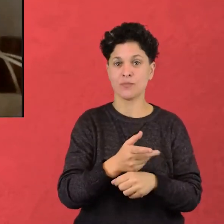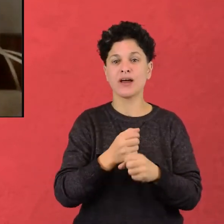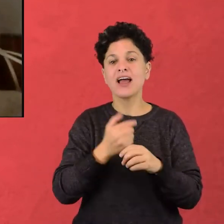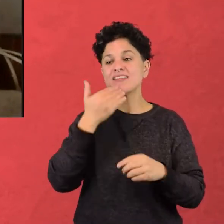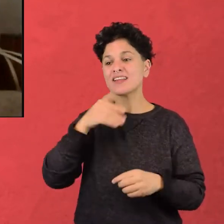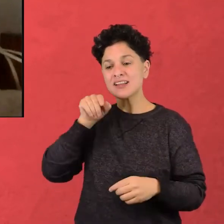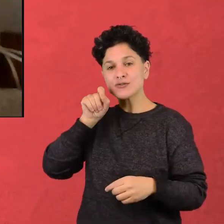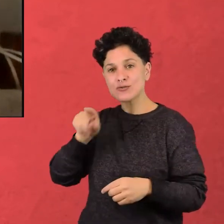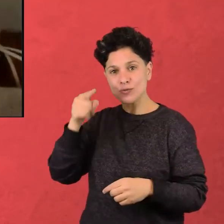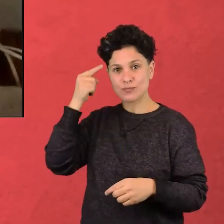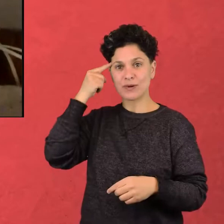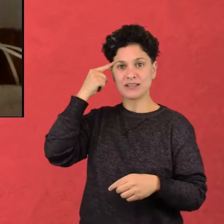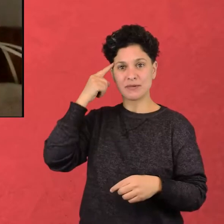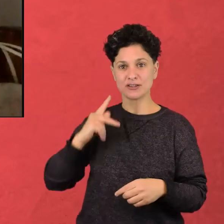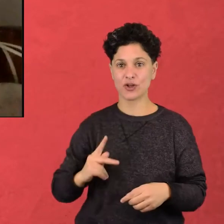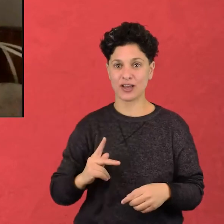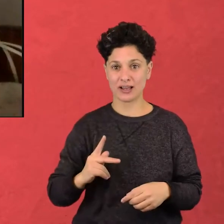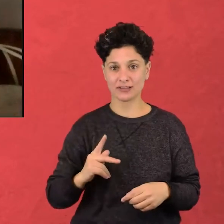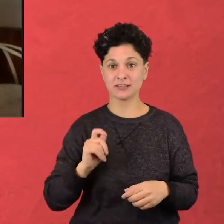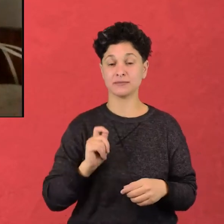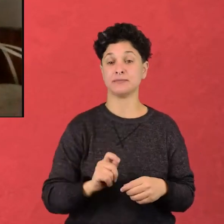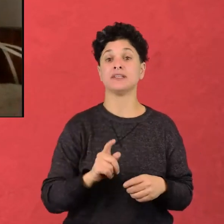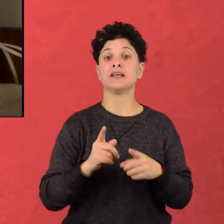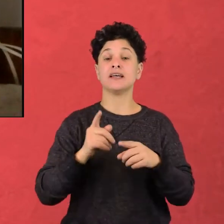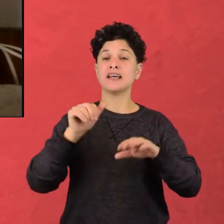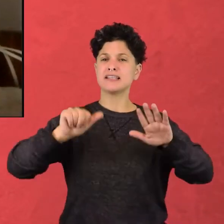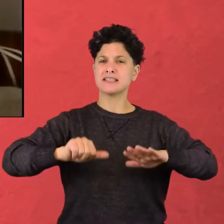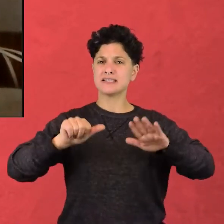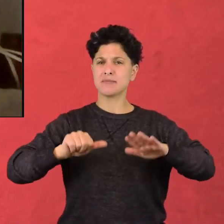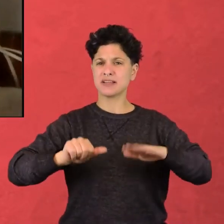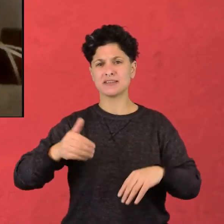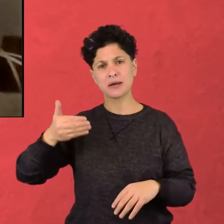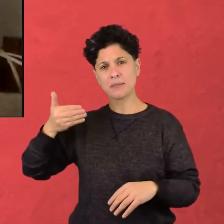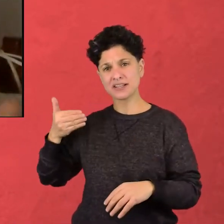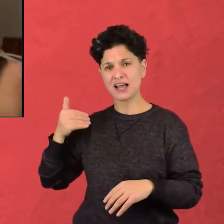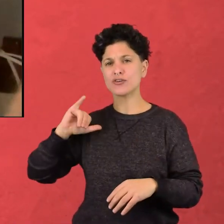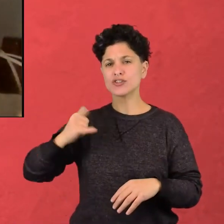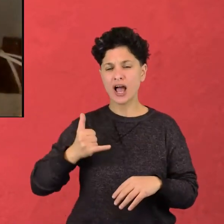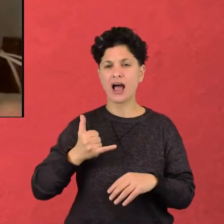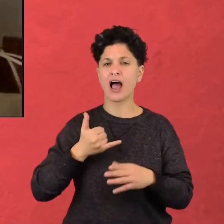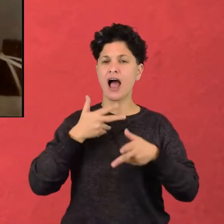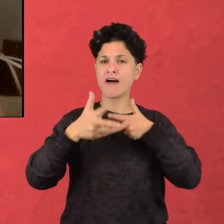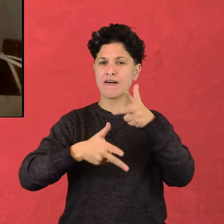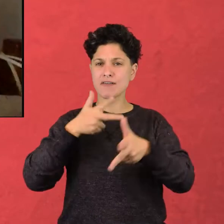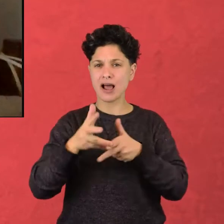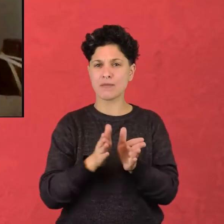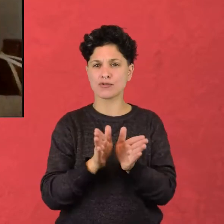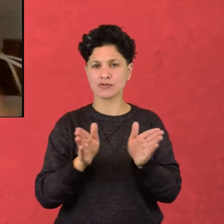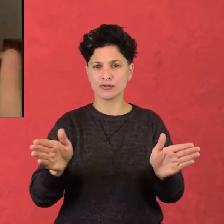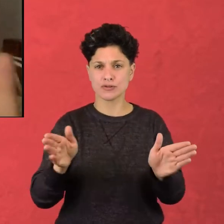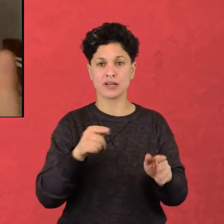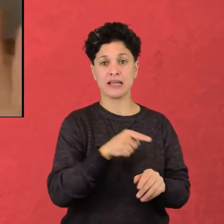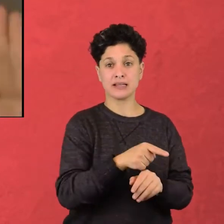más la postura cognitivista de Kant. Nunca perdamos de vista que el semestre pasado vimos que